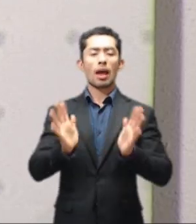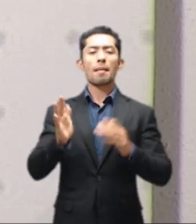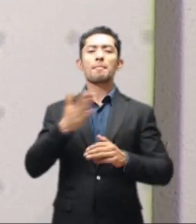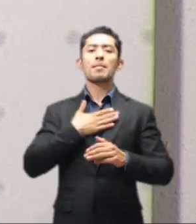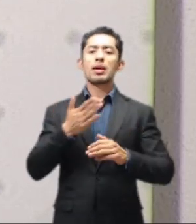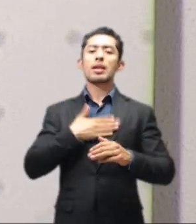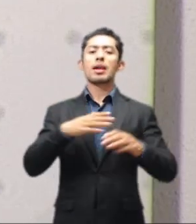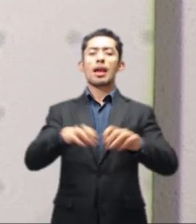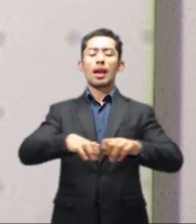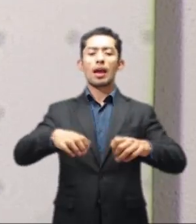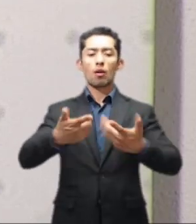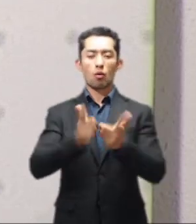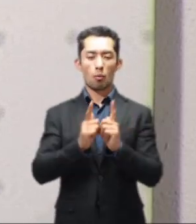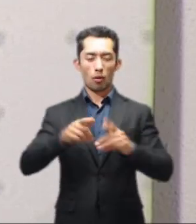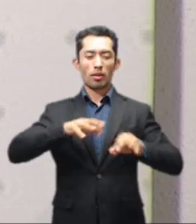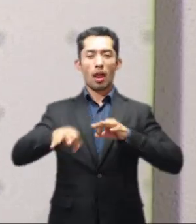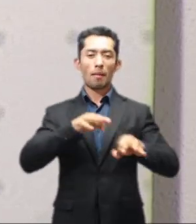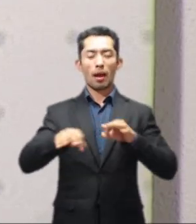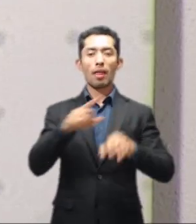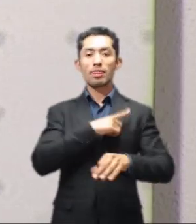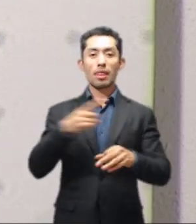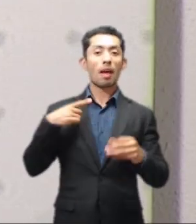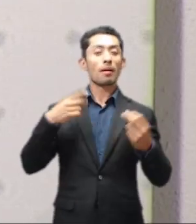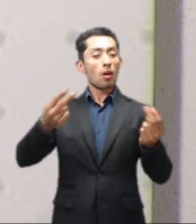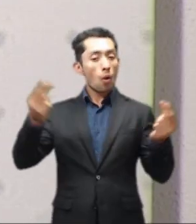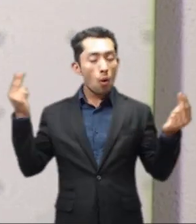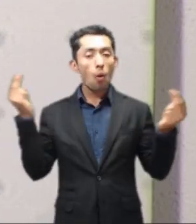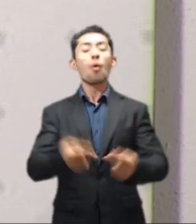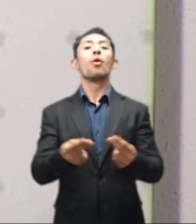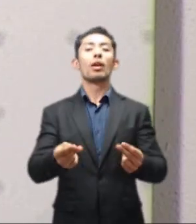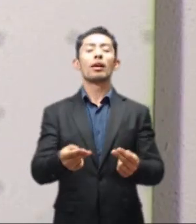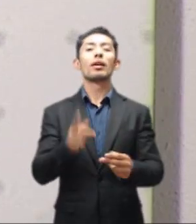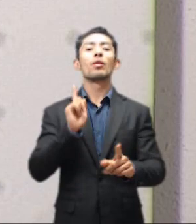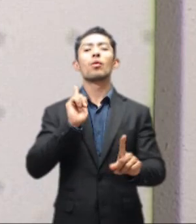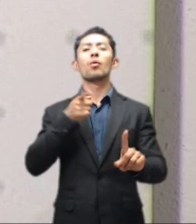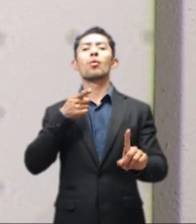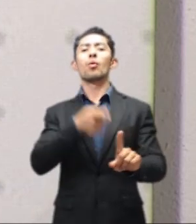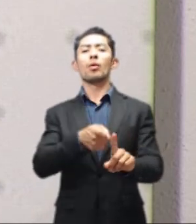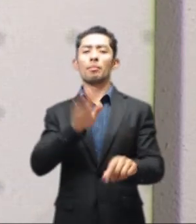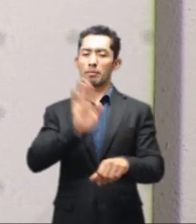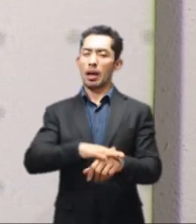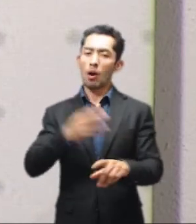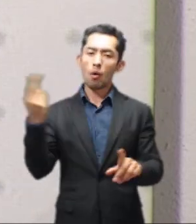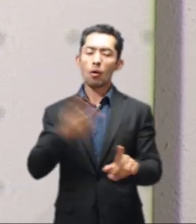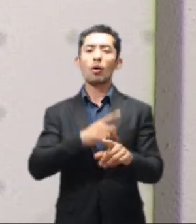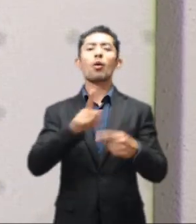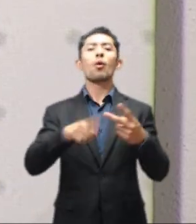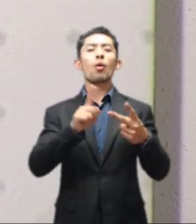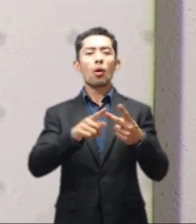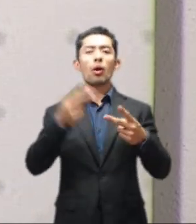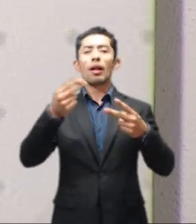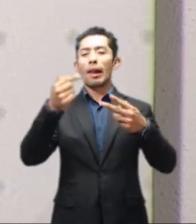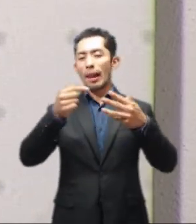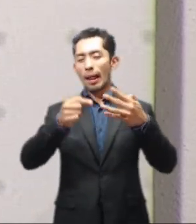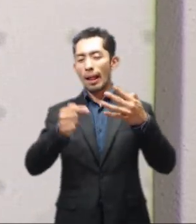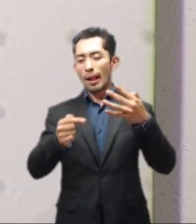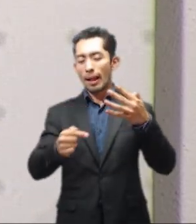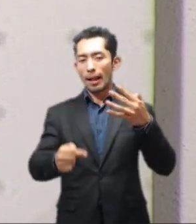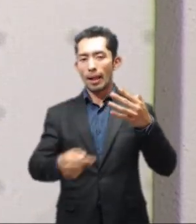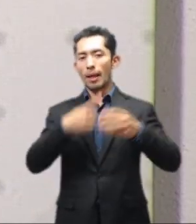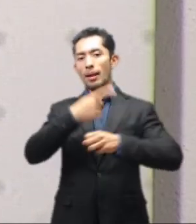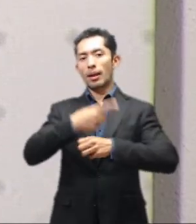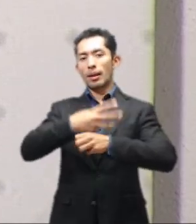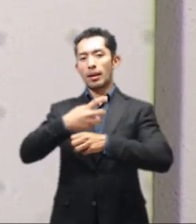mi planilla de que vayamos por urgencia el punto número uno más urgente el número dos el número tres y así